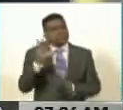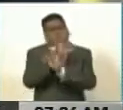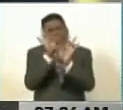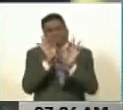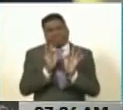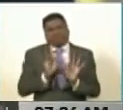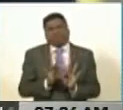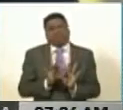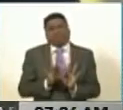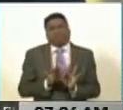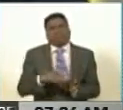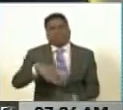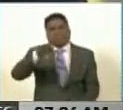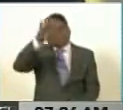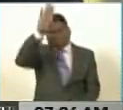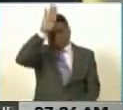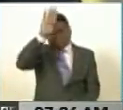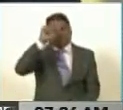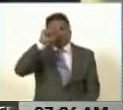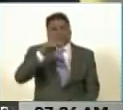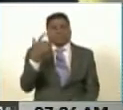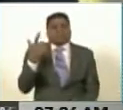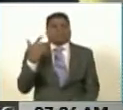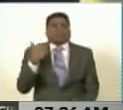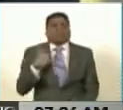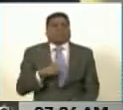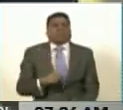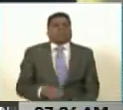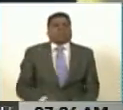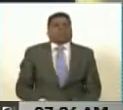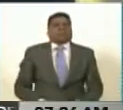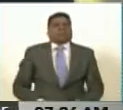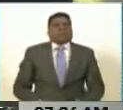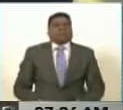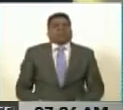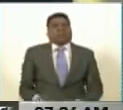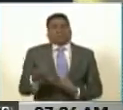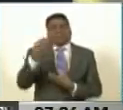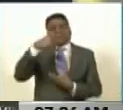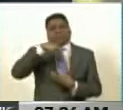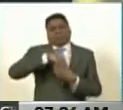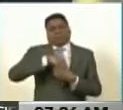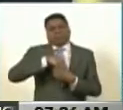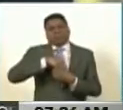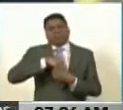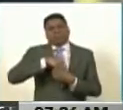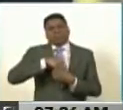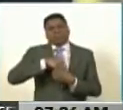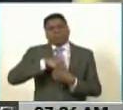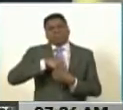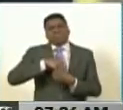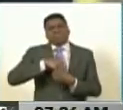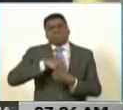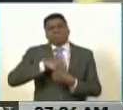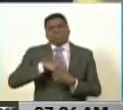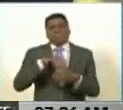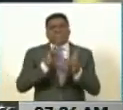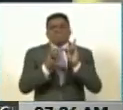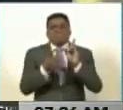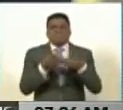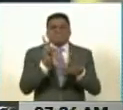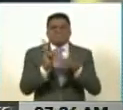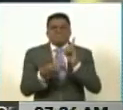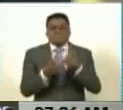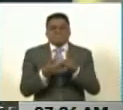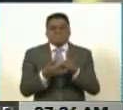caso del Vaticano, tiene que sobreponerse a lo que pudiera internamente fijar algún vocero